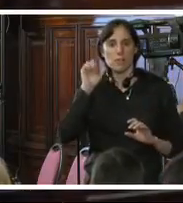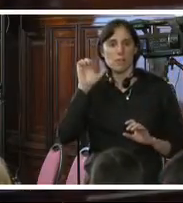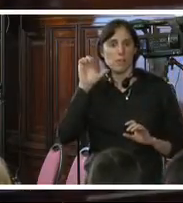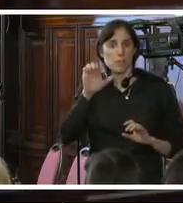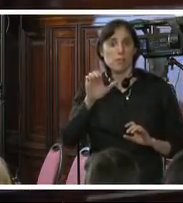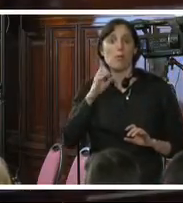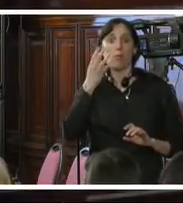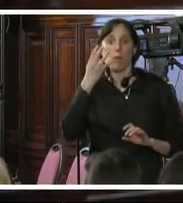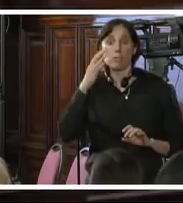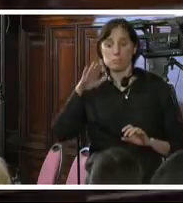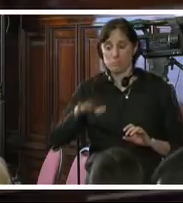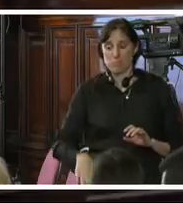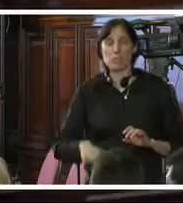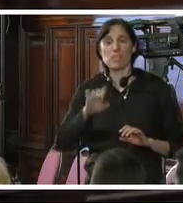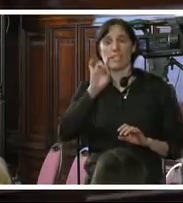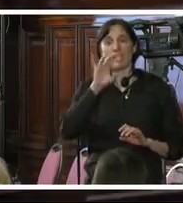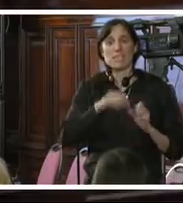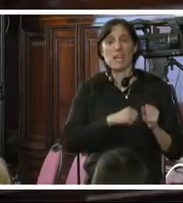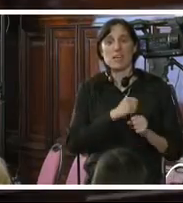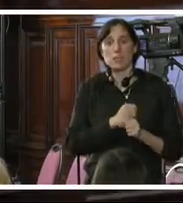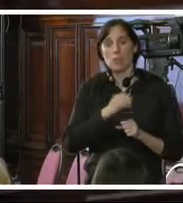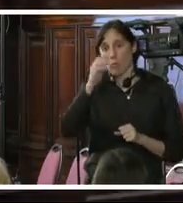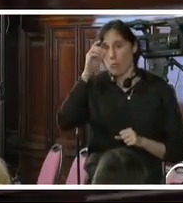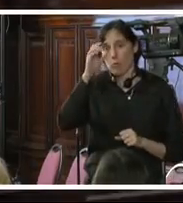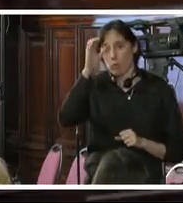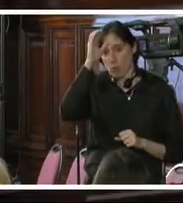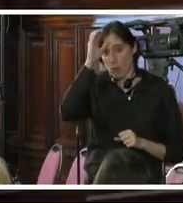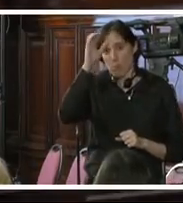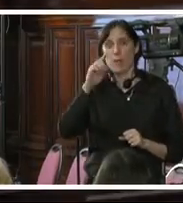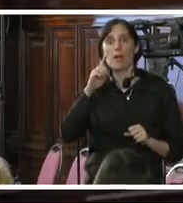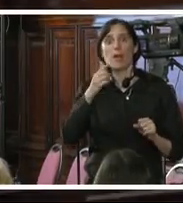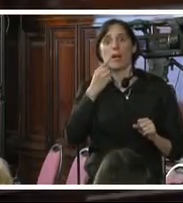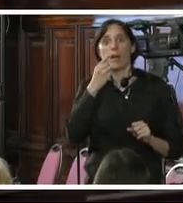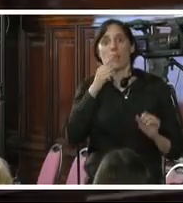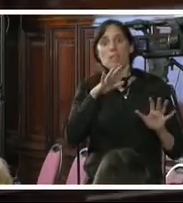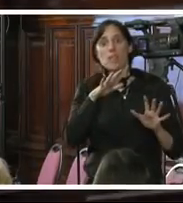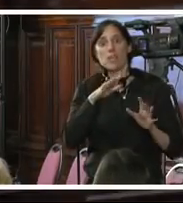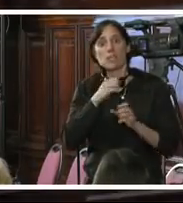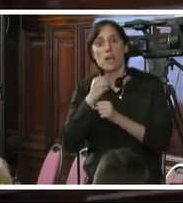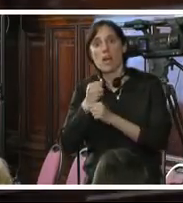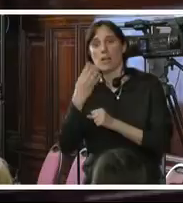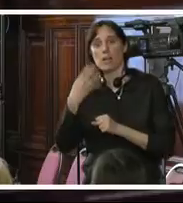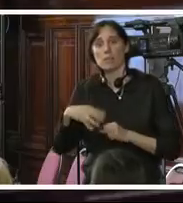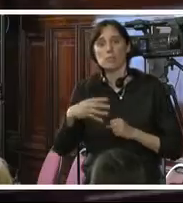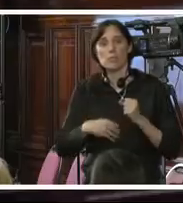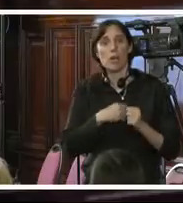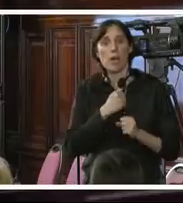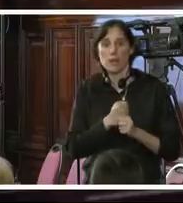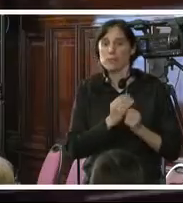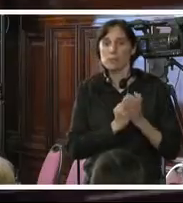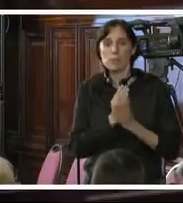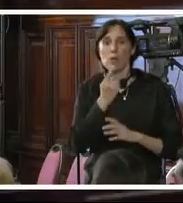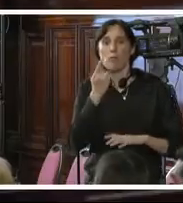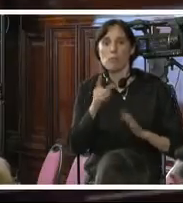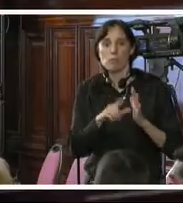de menores de 15 años. En Colombia, cada hora una niña entre los 10 y los 14 años es víctima de